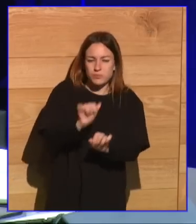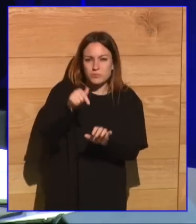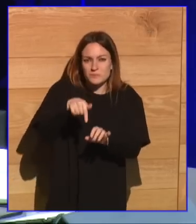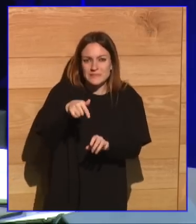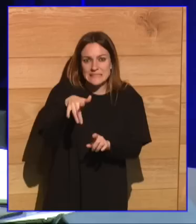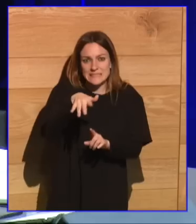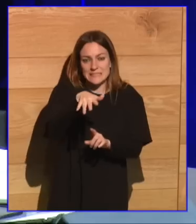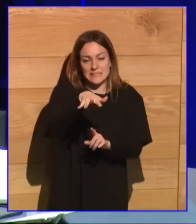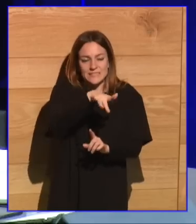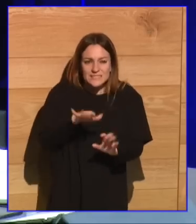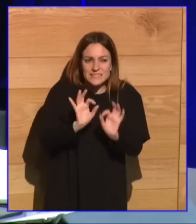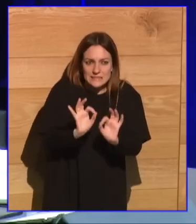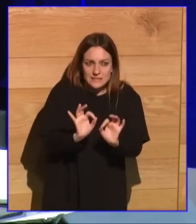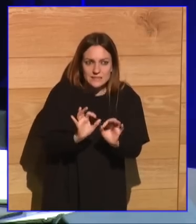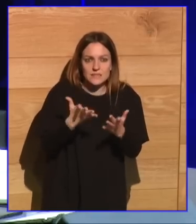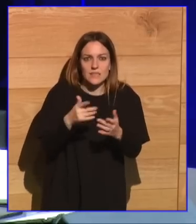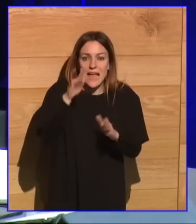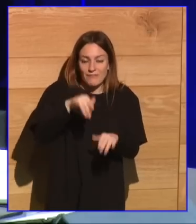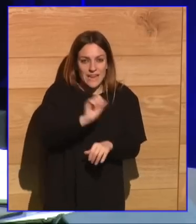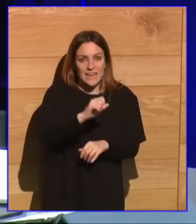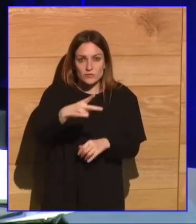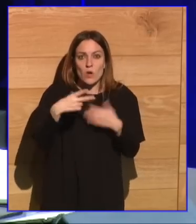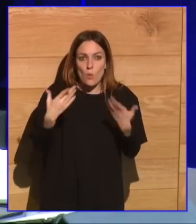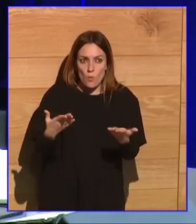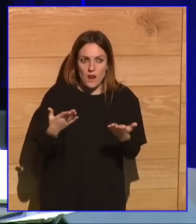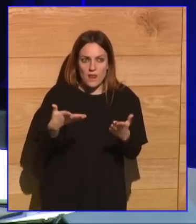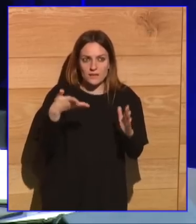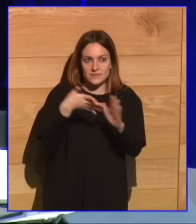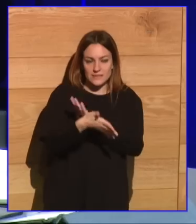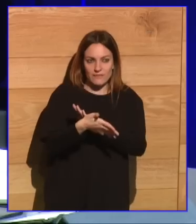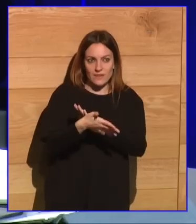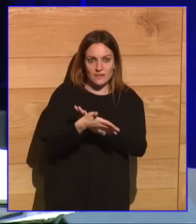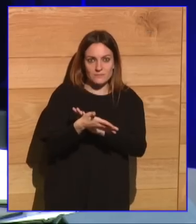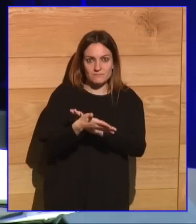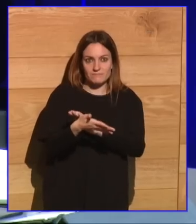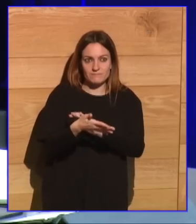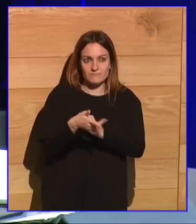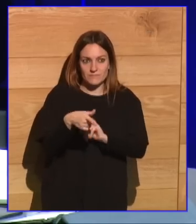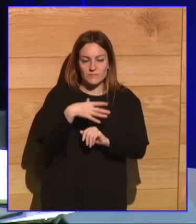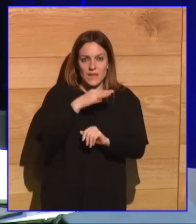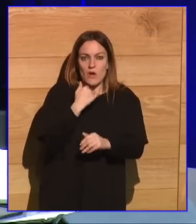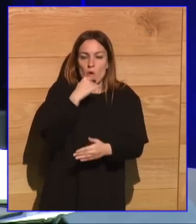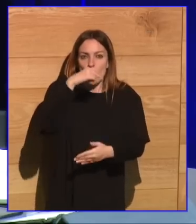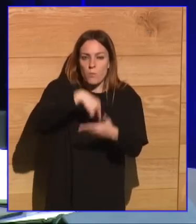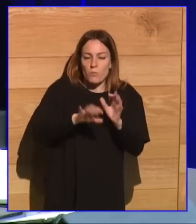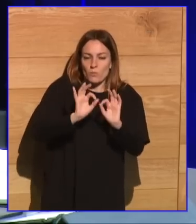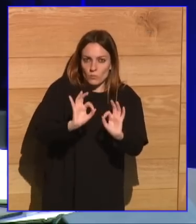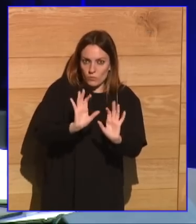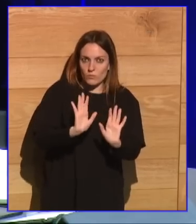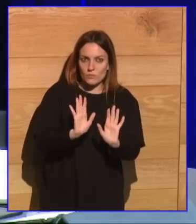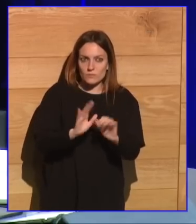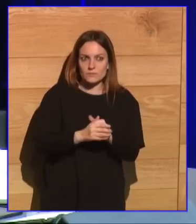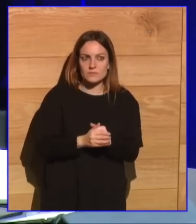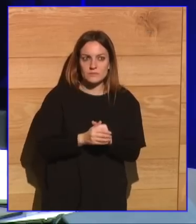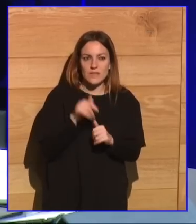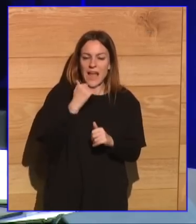lo abstracto, la suma de todo eso es lo que adquiere una extraña e inesperada profundidad, porque no es la que